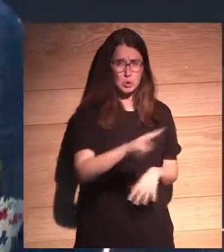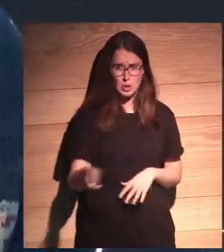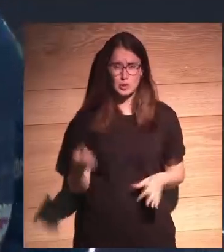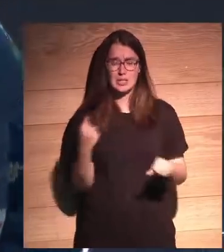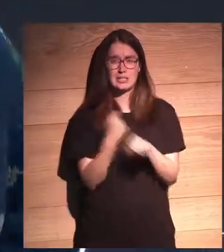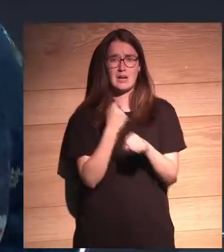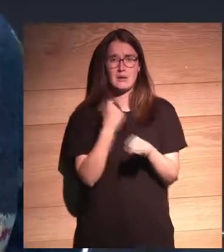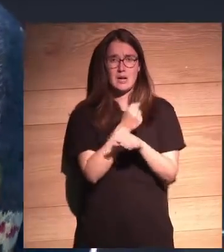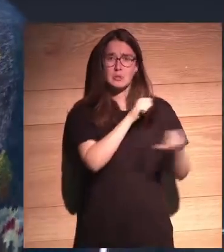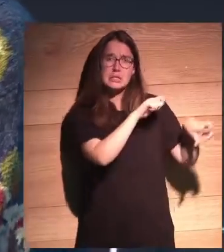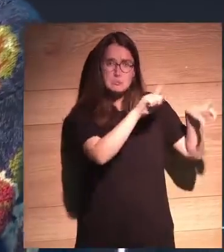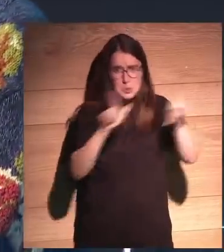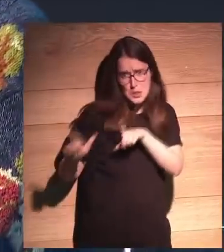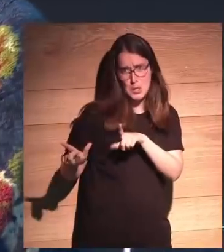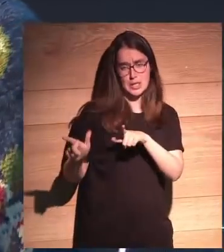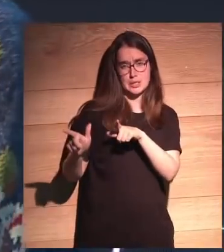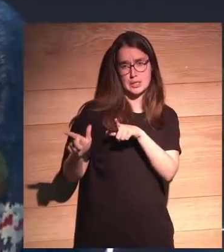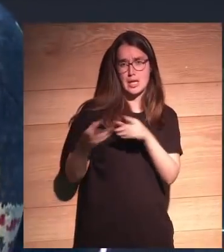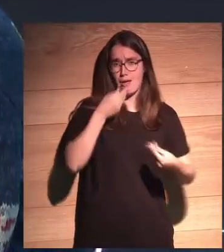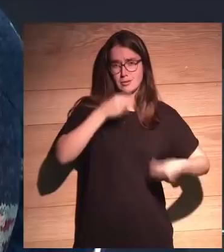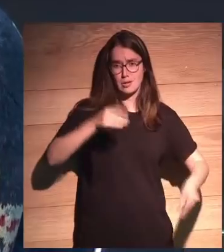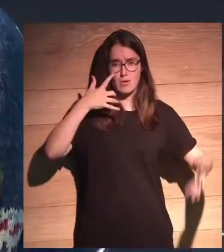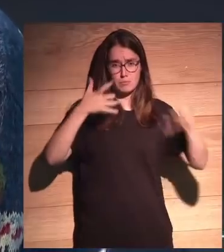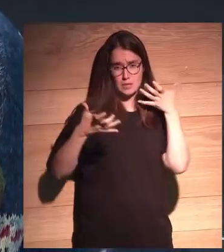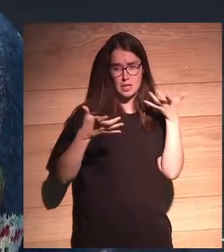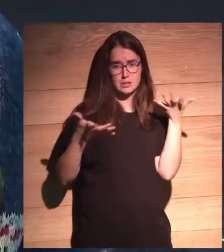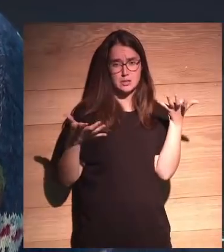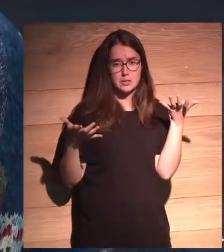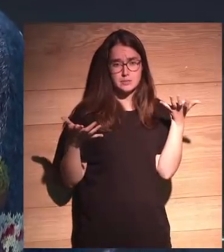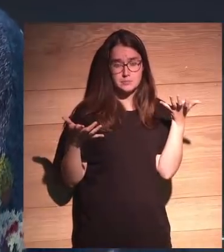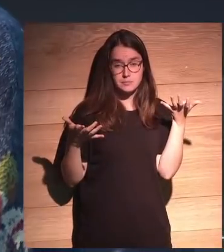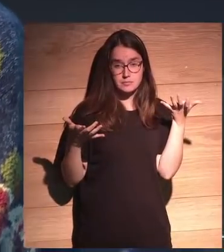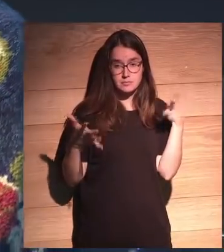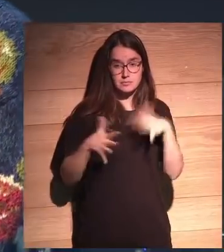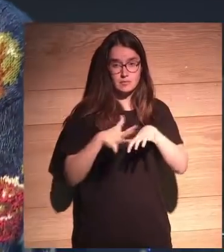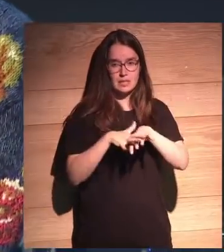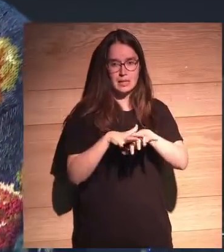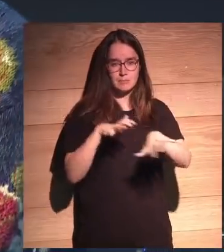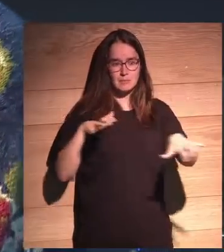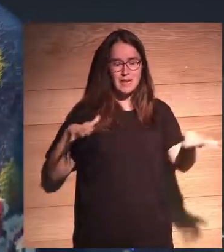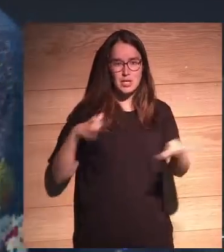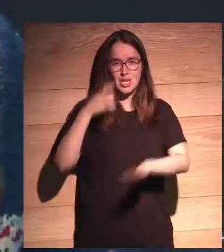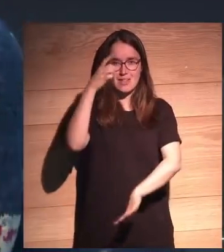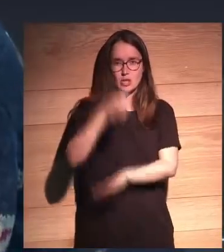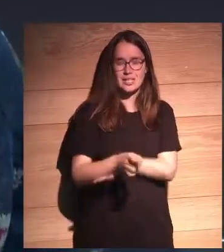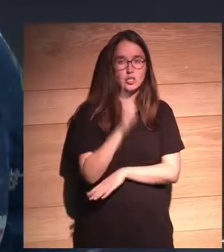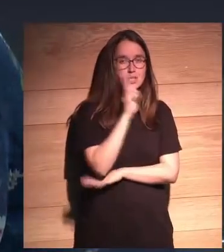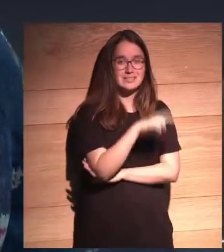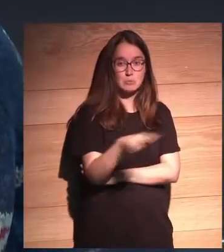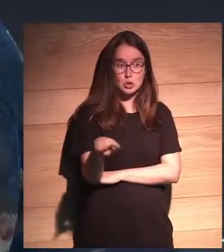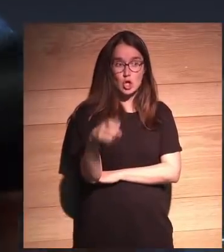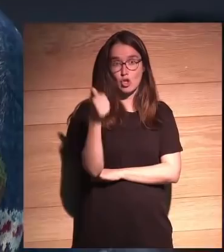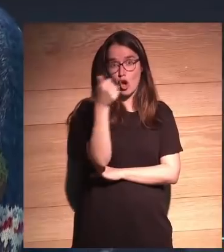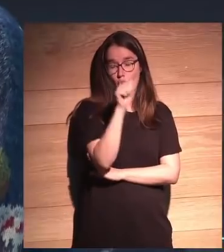las que trabajamos en exposiciones, historiadoras de arte. Y la gran mayoría de los directores de museos son